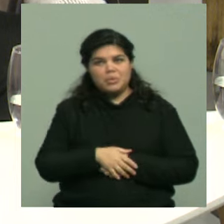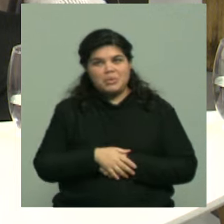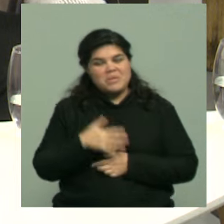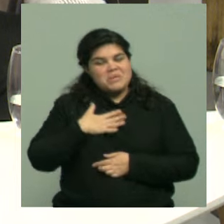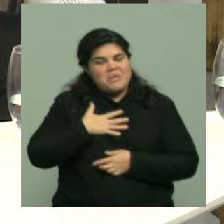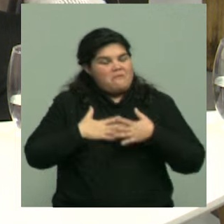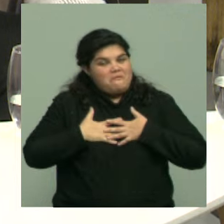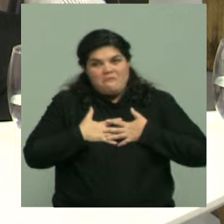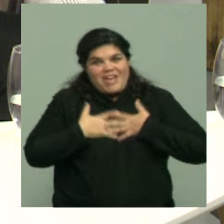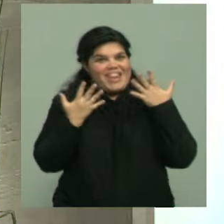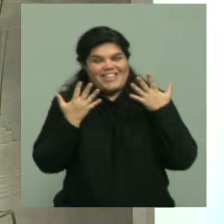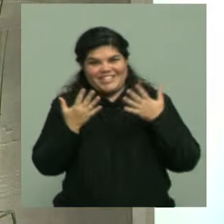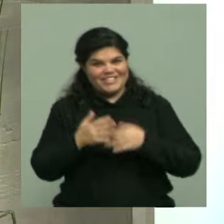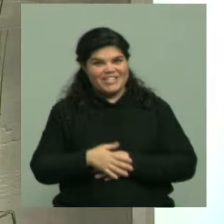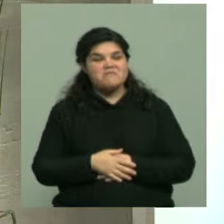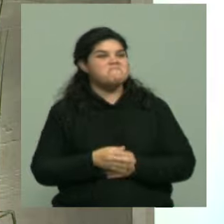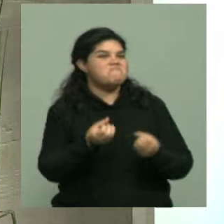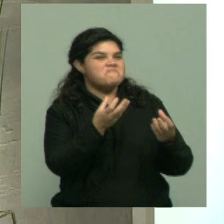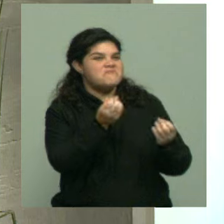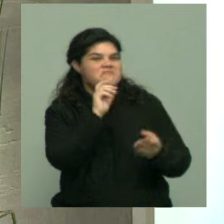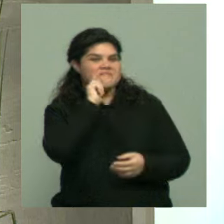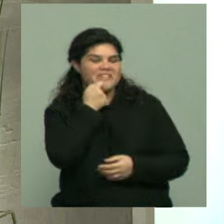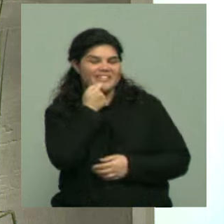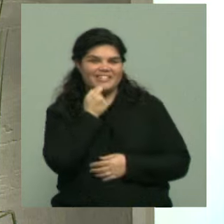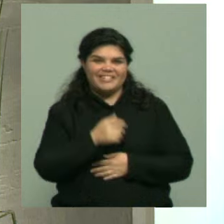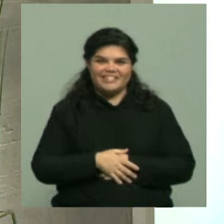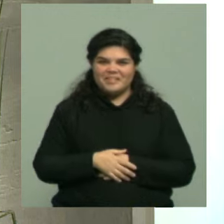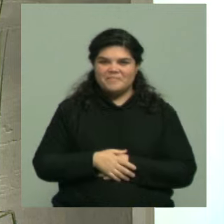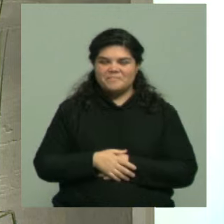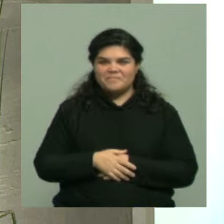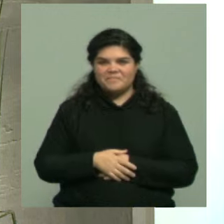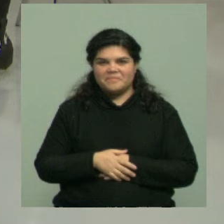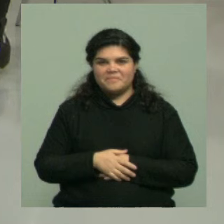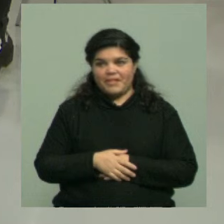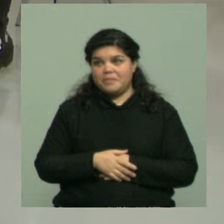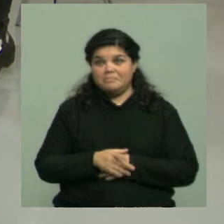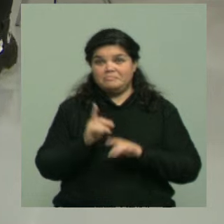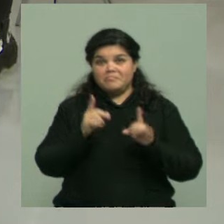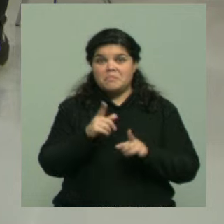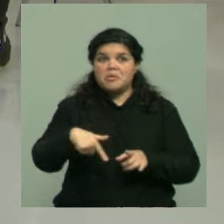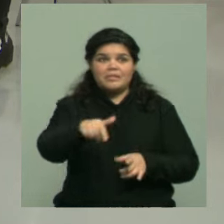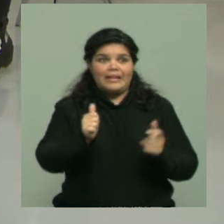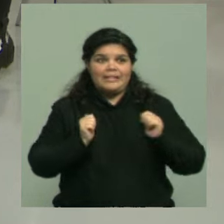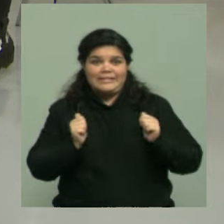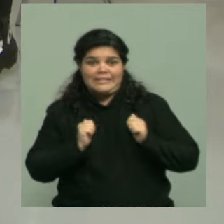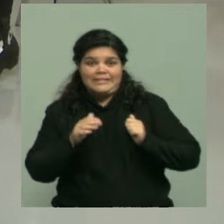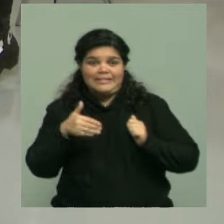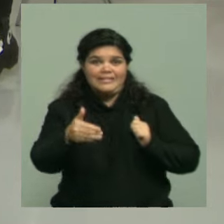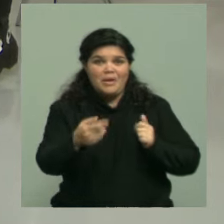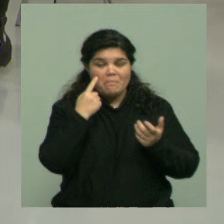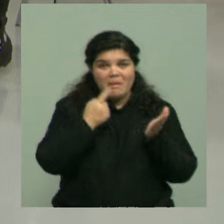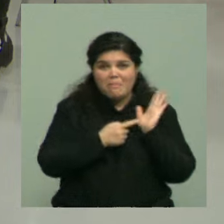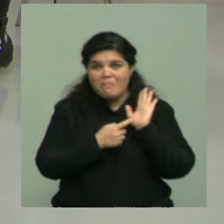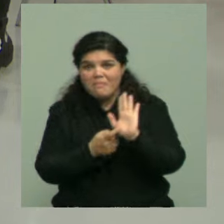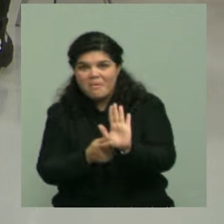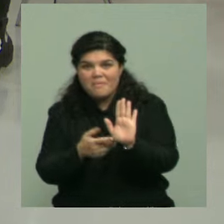estoy feliz de hacerlo. Muy bien, me encantó. ¿Cómo, me imagino que están esperando el momento, poder estrenar la obra, si